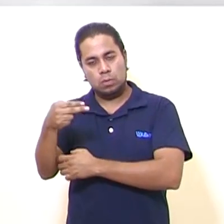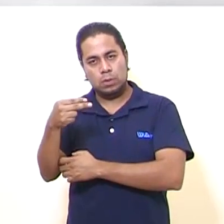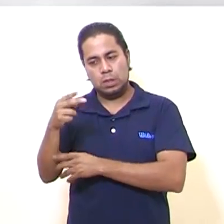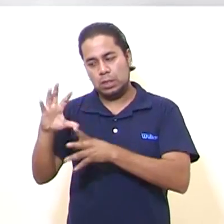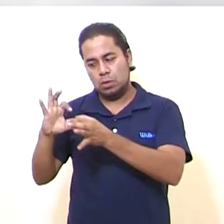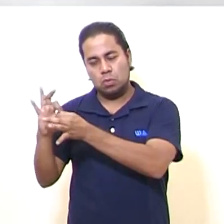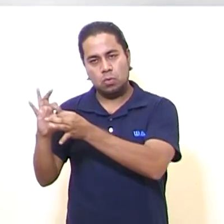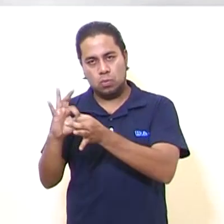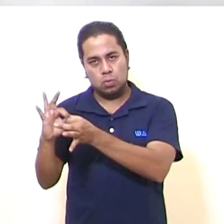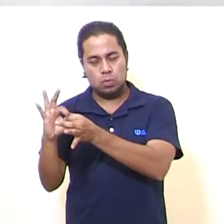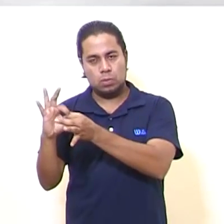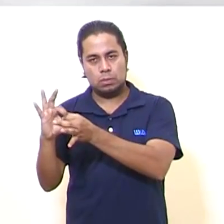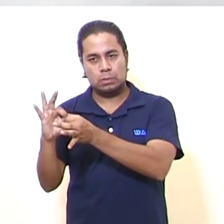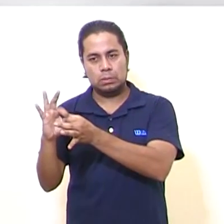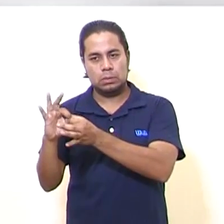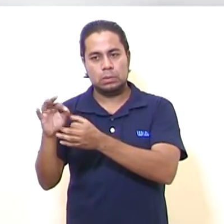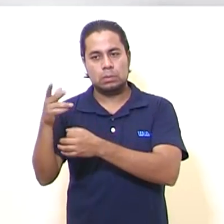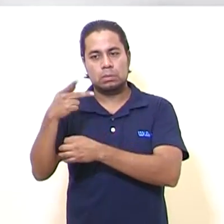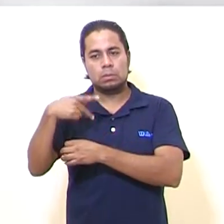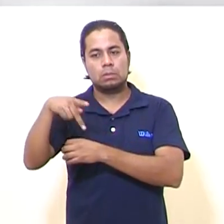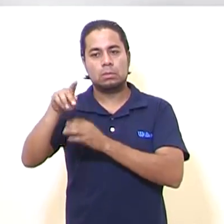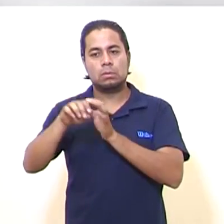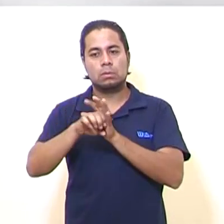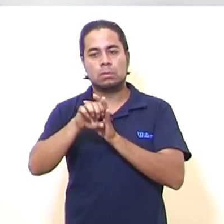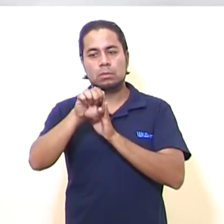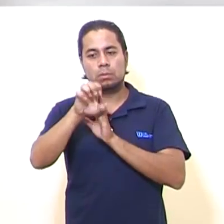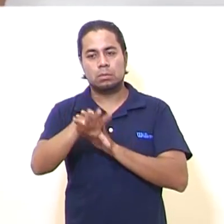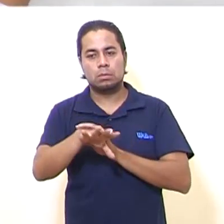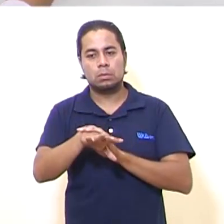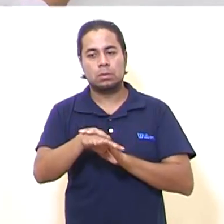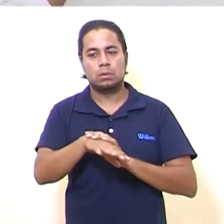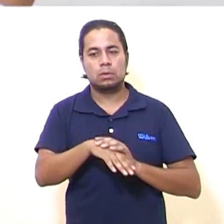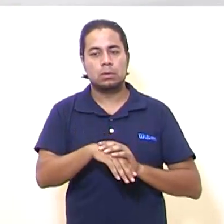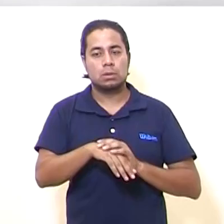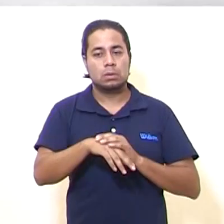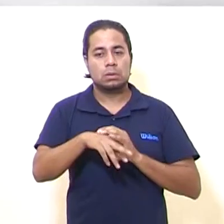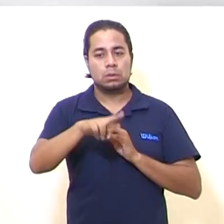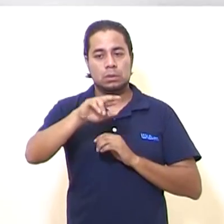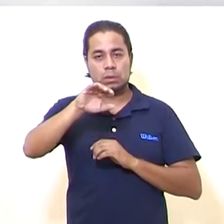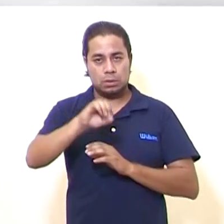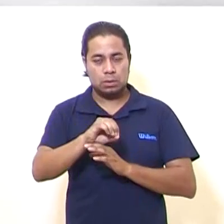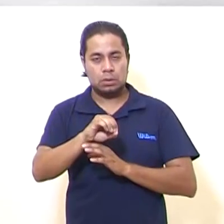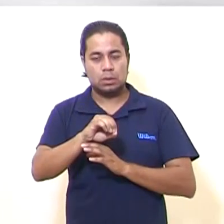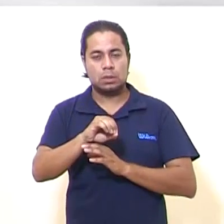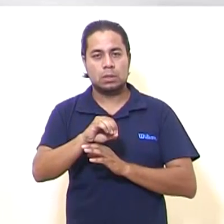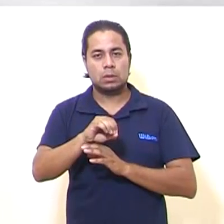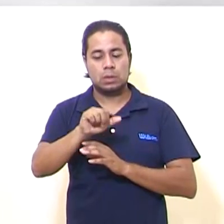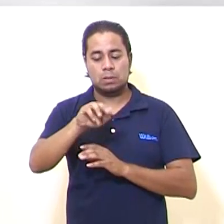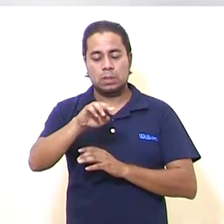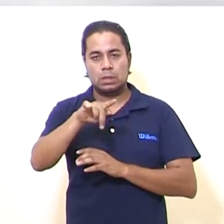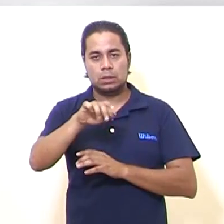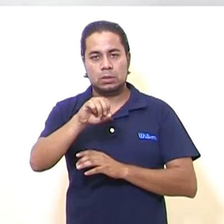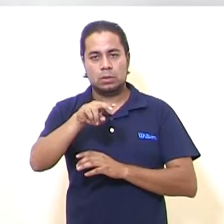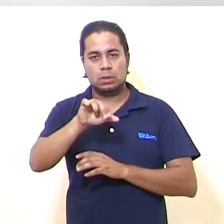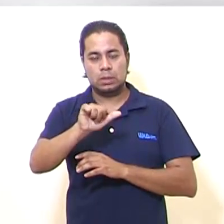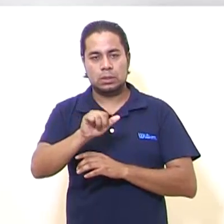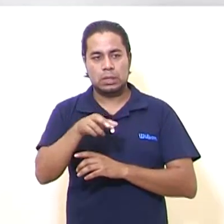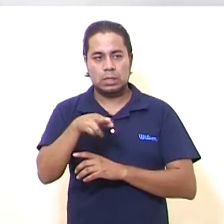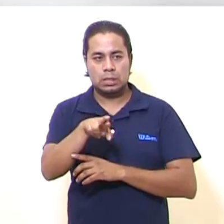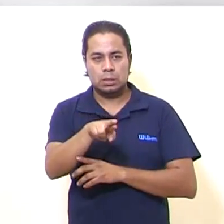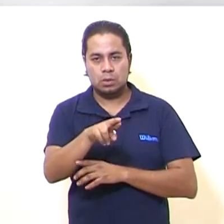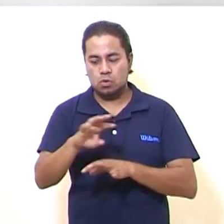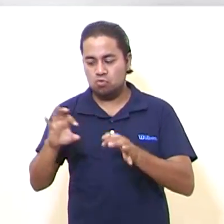¿bien? Pero, por ejemplo, río Amazonas, la palabra río